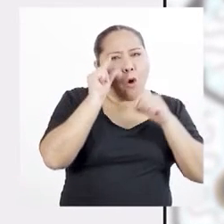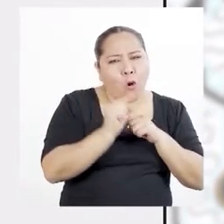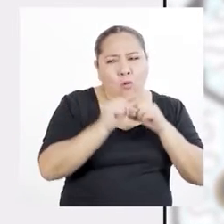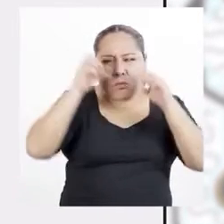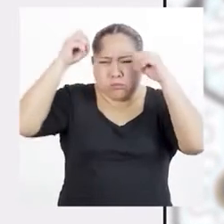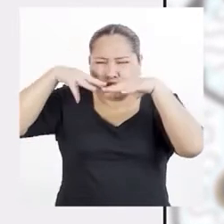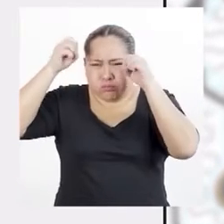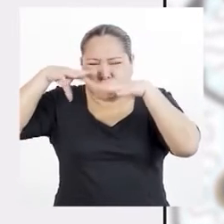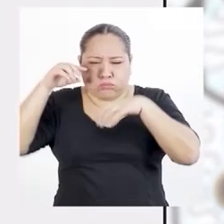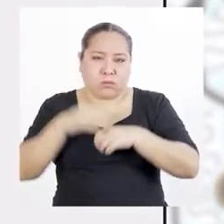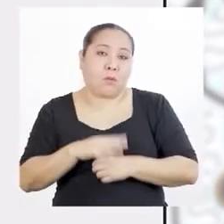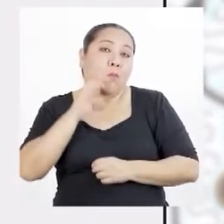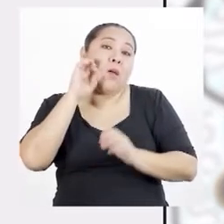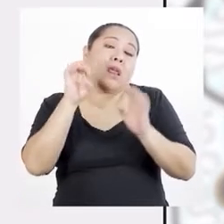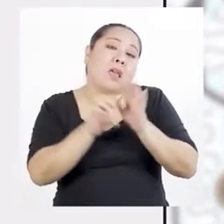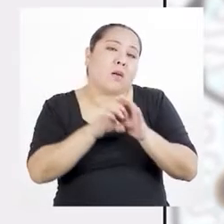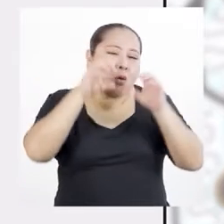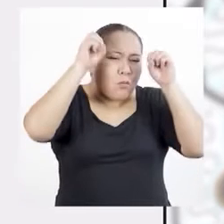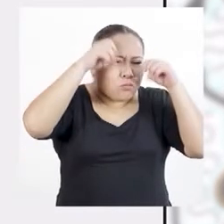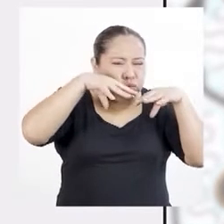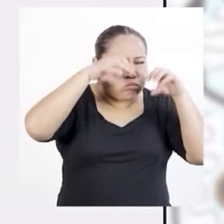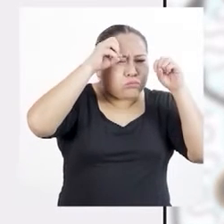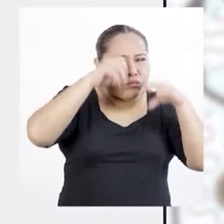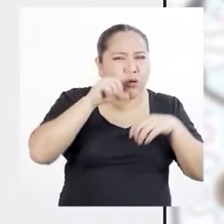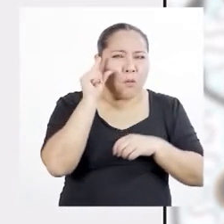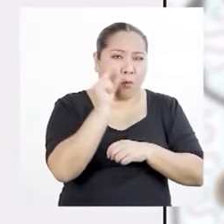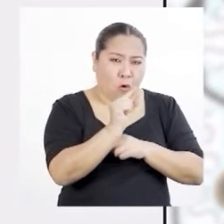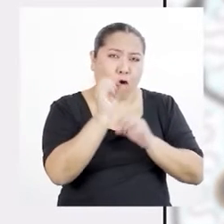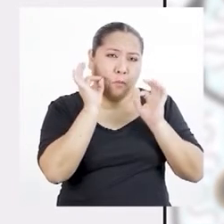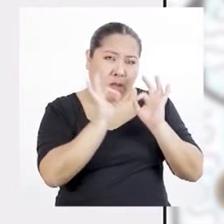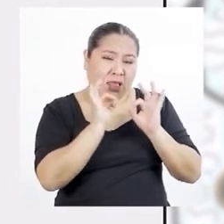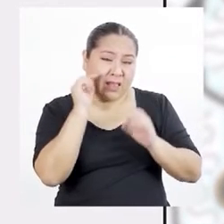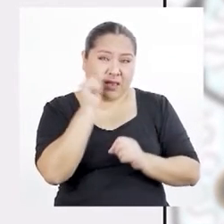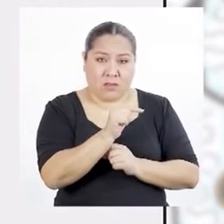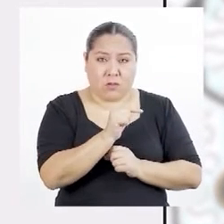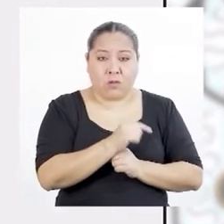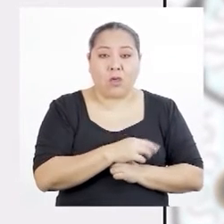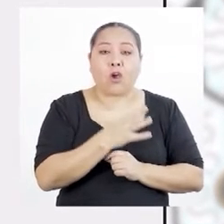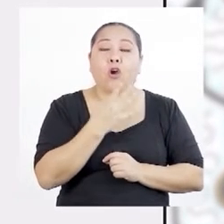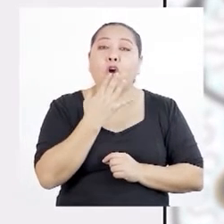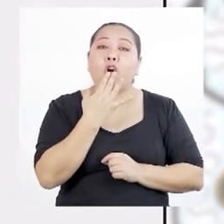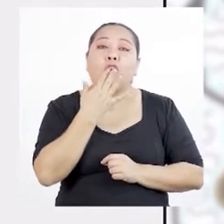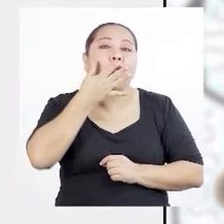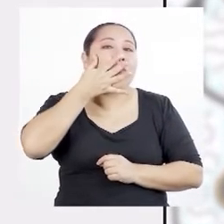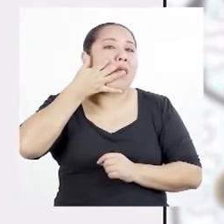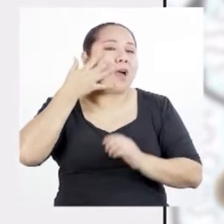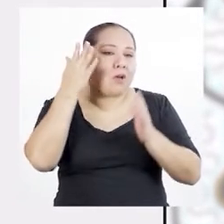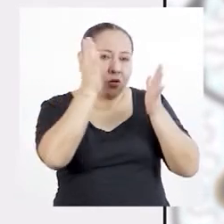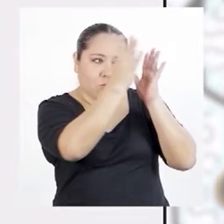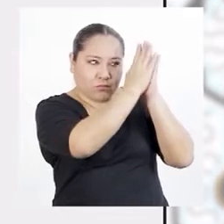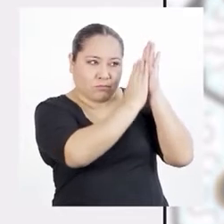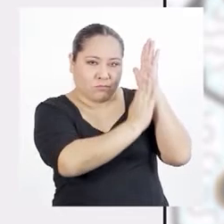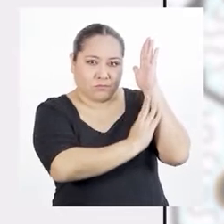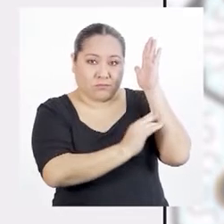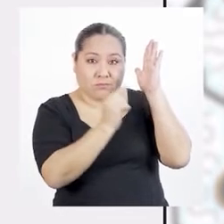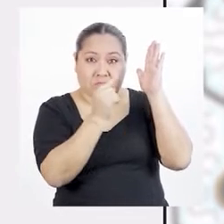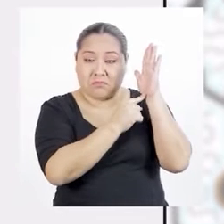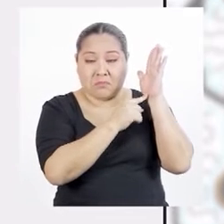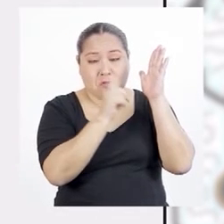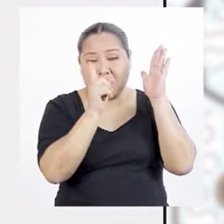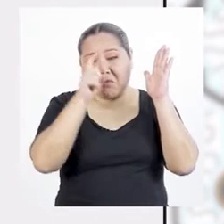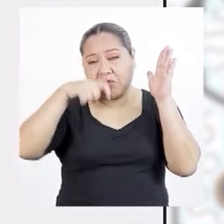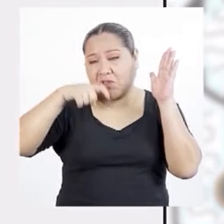intensidad. Por ejemplo, en menor grado de peligro es lo que está de color blanco. Por lo tanto, no